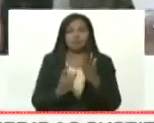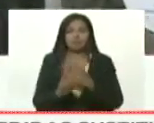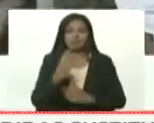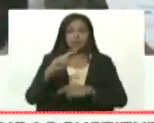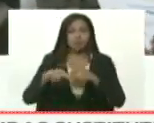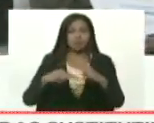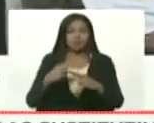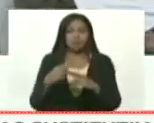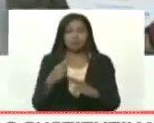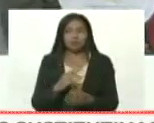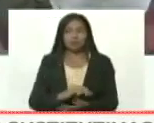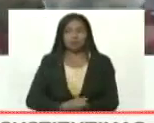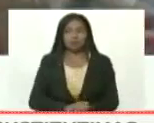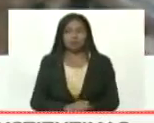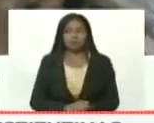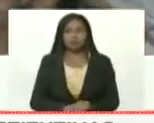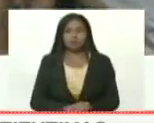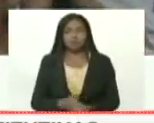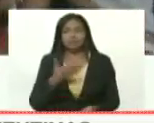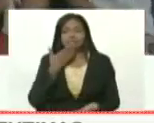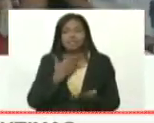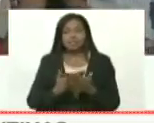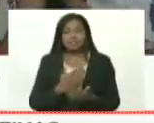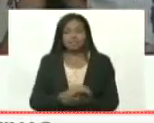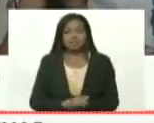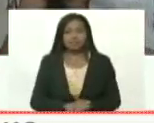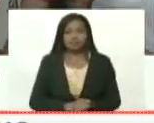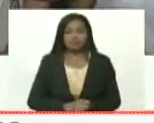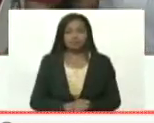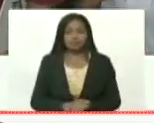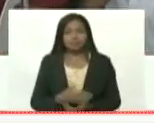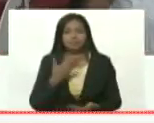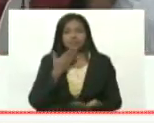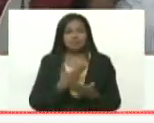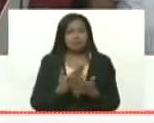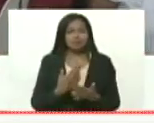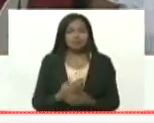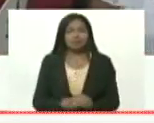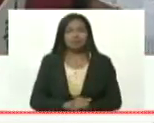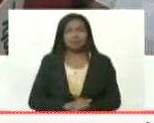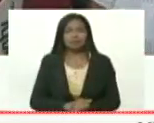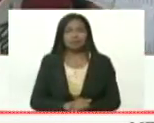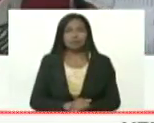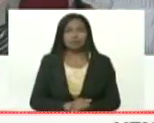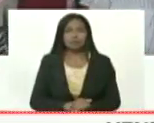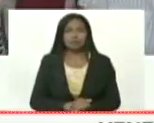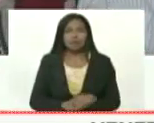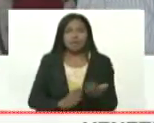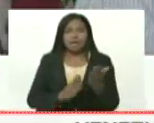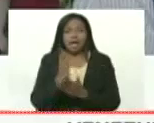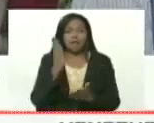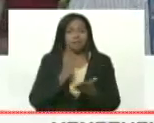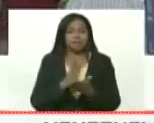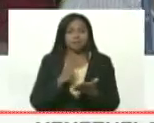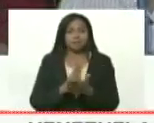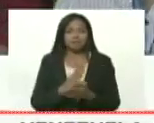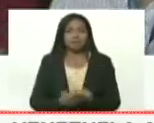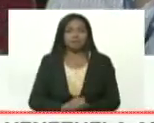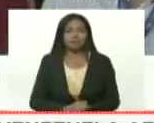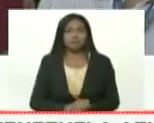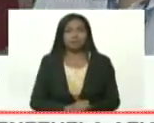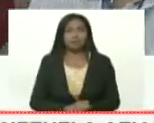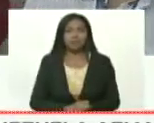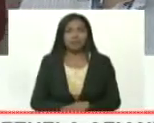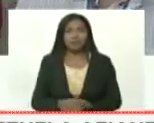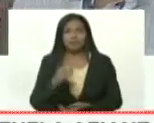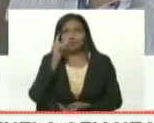¡Adore nunca! Gracias. Gracias, Rancés. Leales siempre, Rancés.